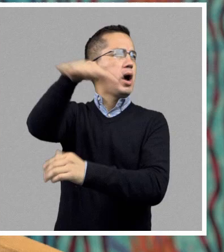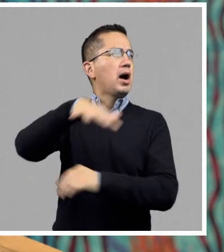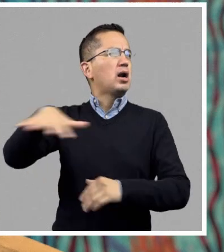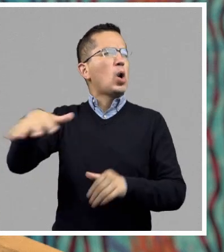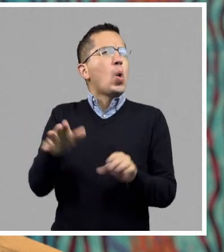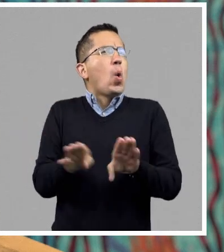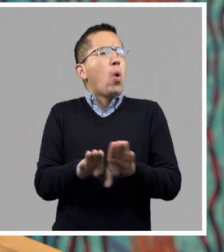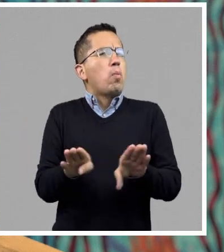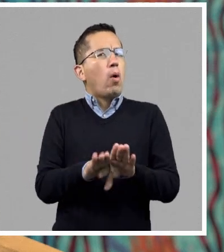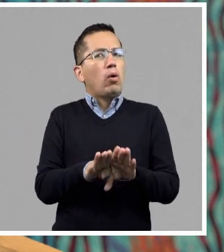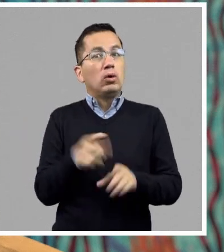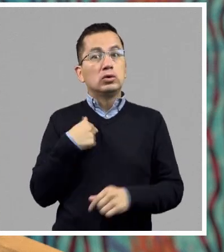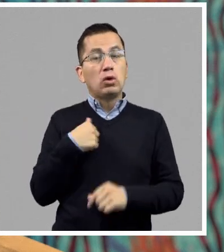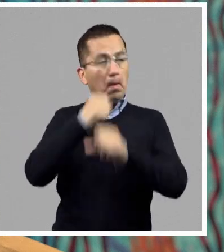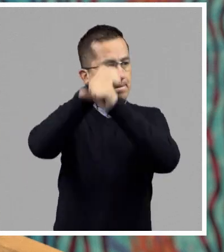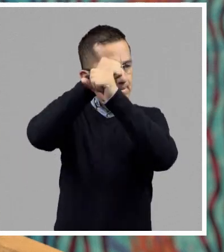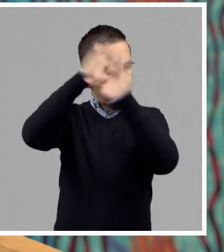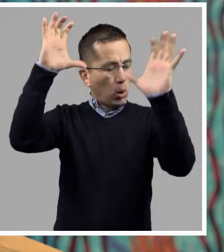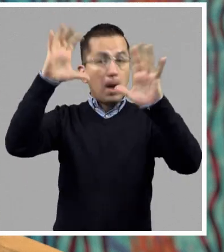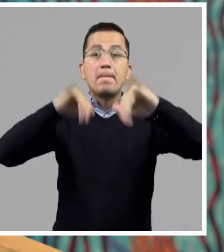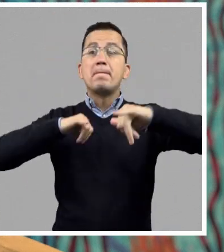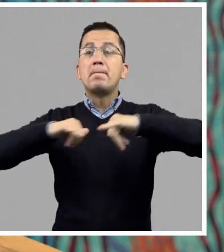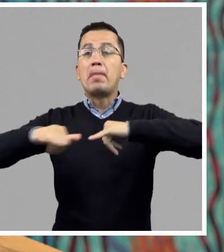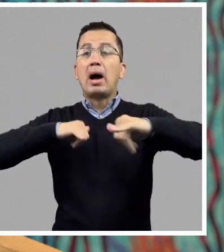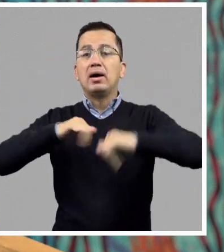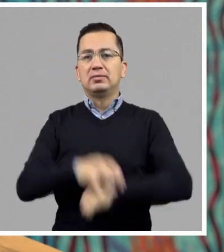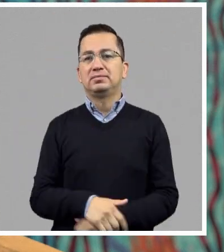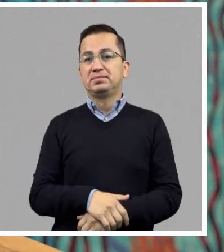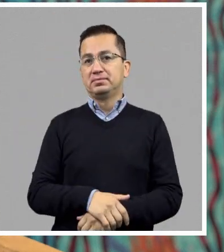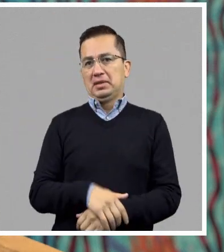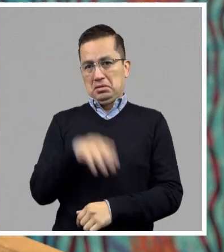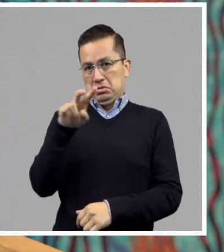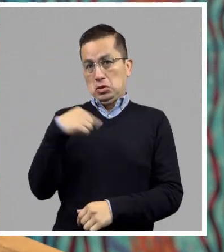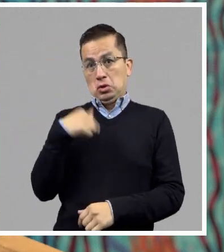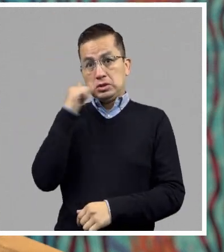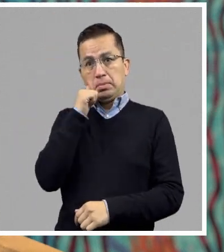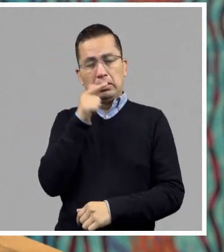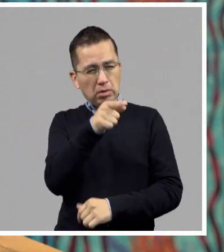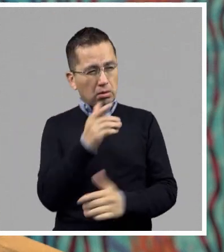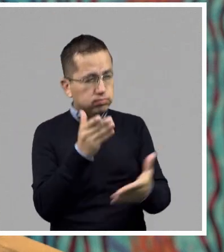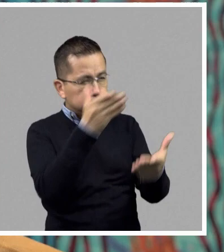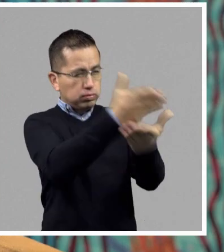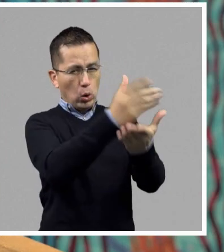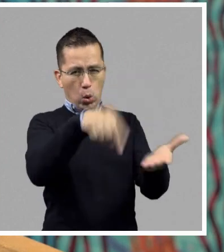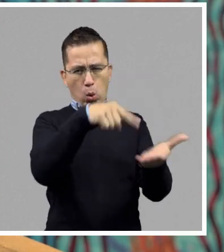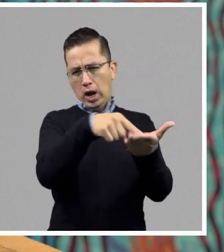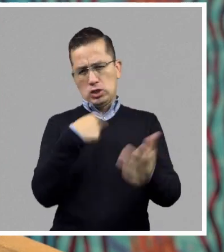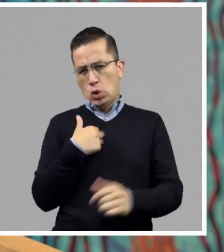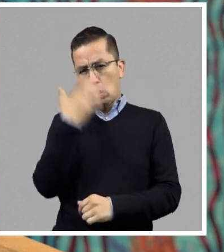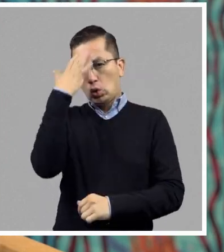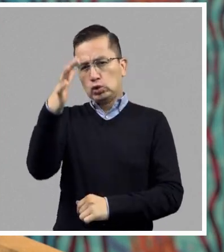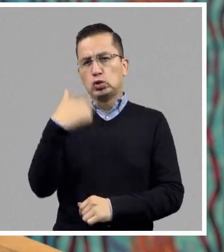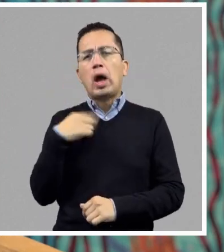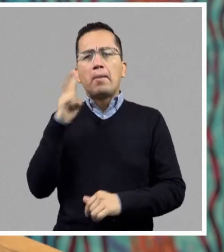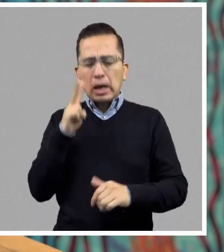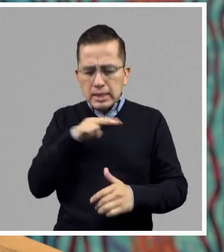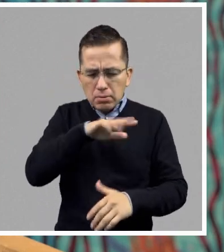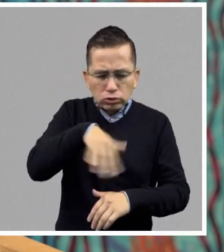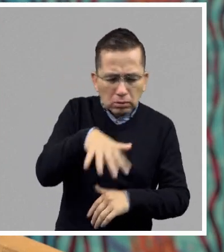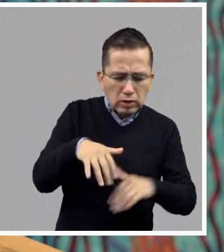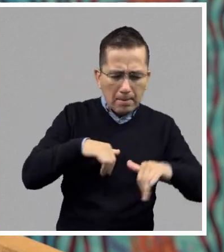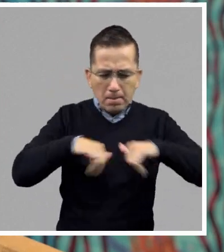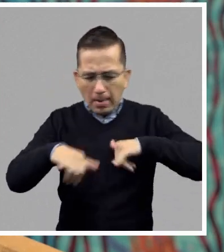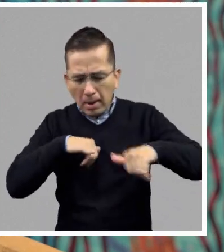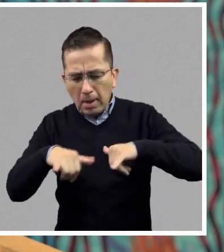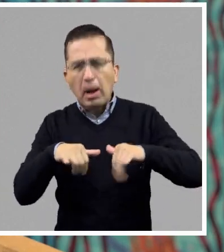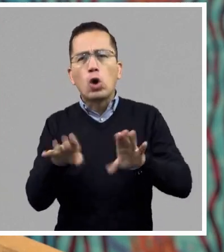paradójico Porque si voy a ir de visita a un país que no conozco casi siempre voy un mapa a ver pues donde está Quiénes son sus vecinos pero cuando voy en tal